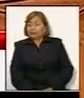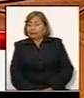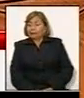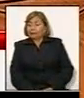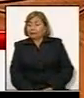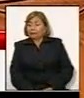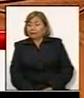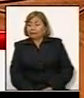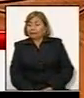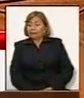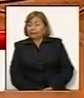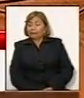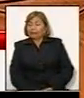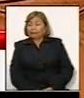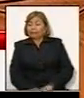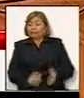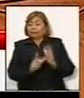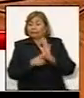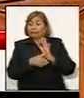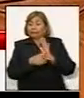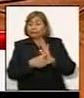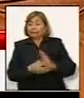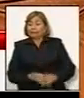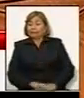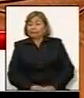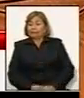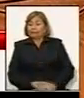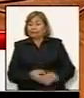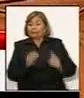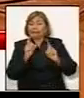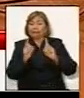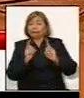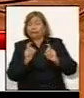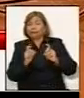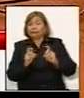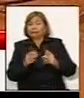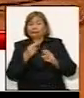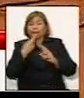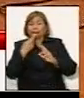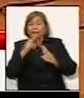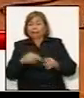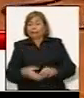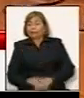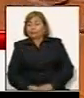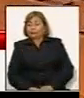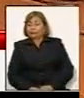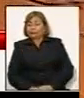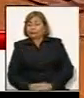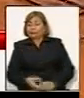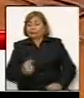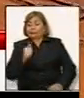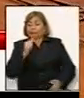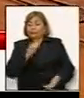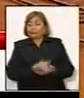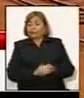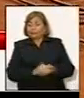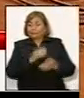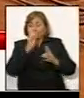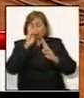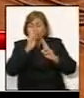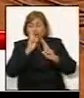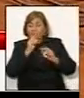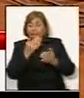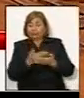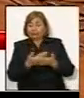para luego proceder a las preguntas y respuestas hay que recordar que el